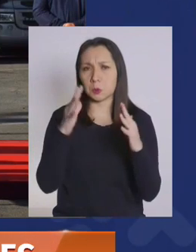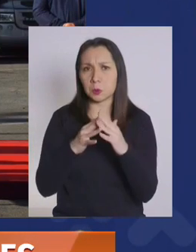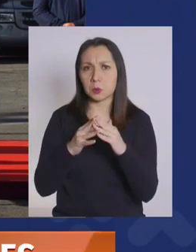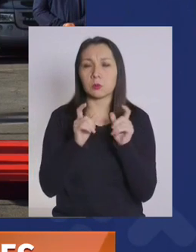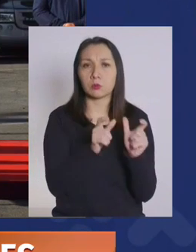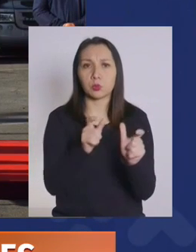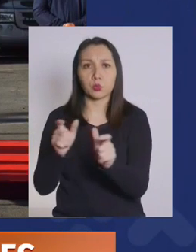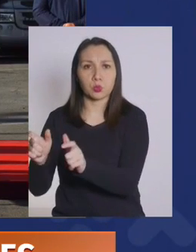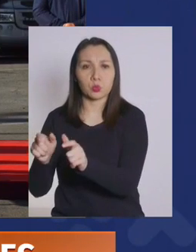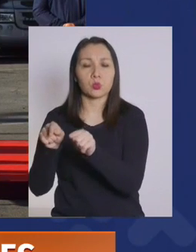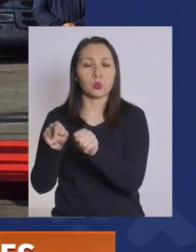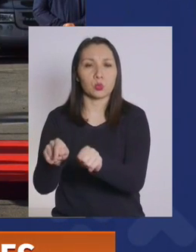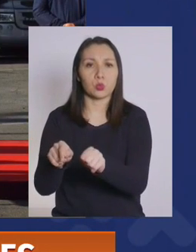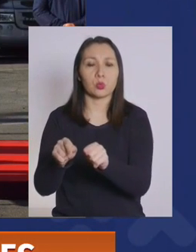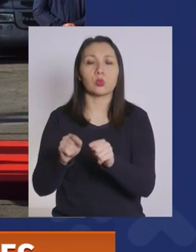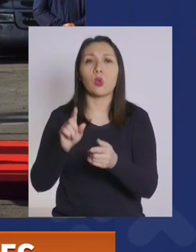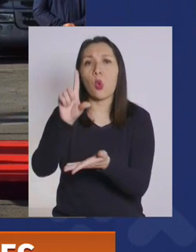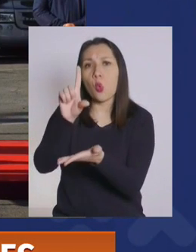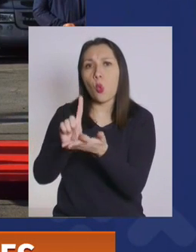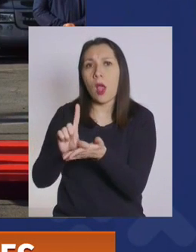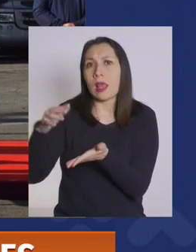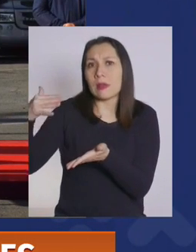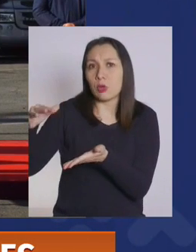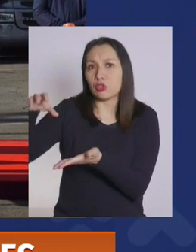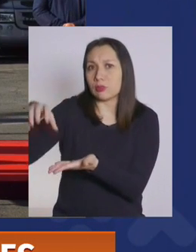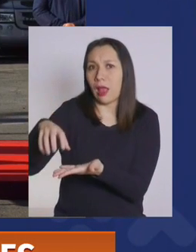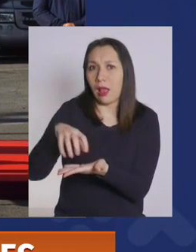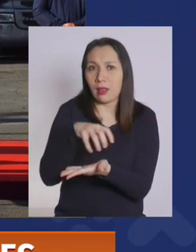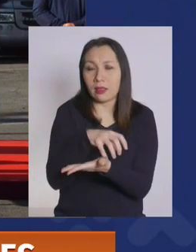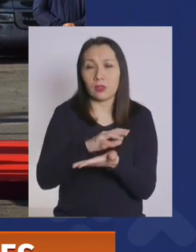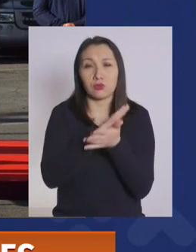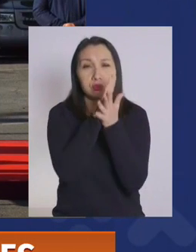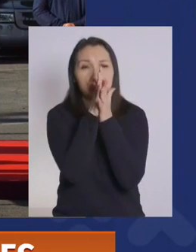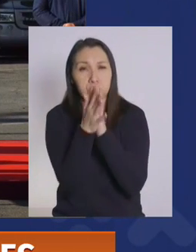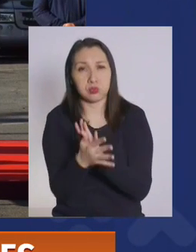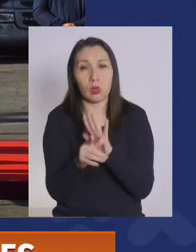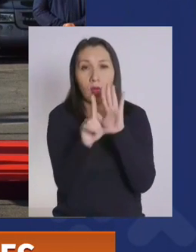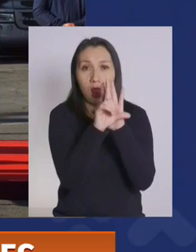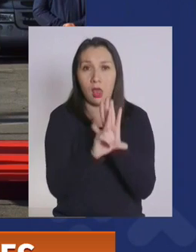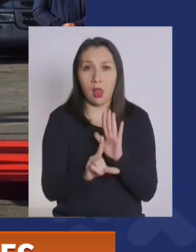proteger nuestra infraestructura crítica. Todas esas leyes